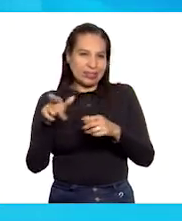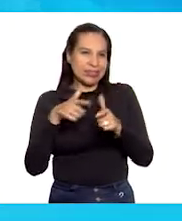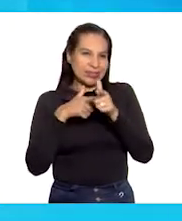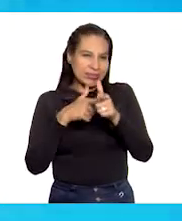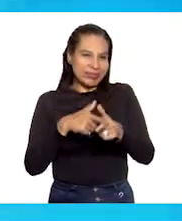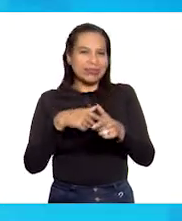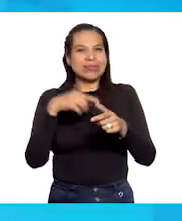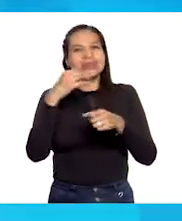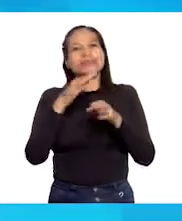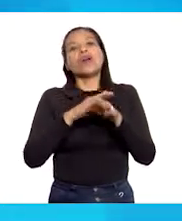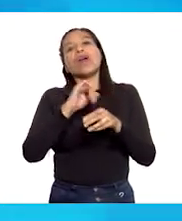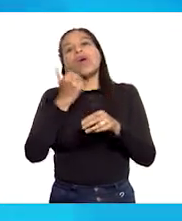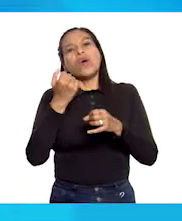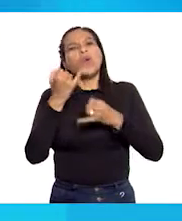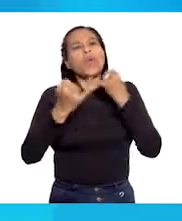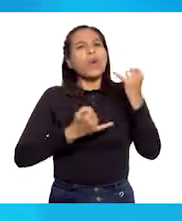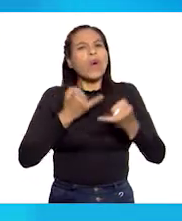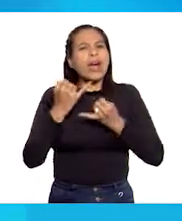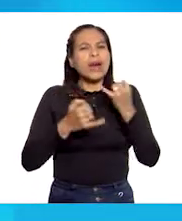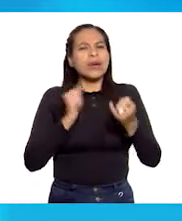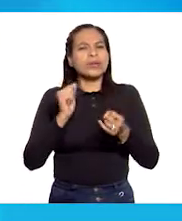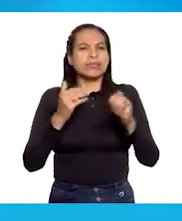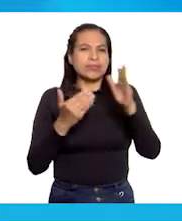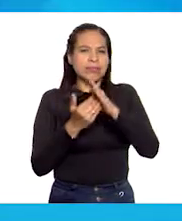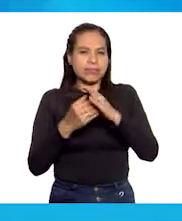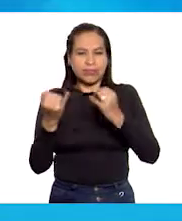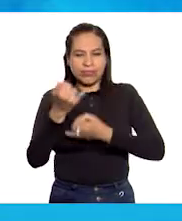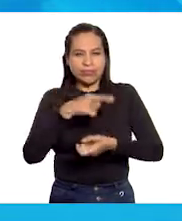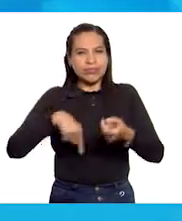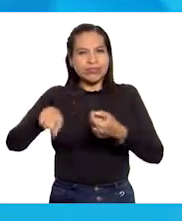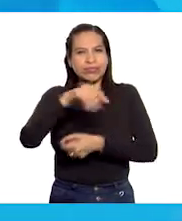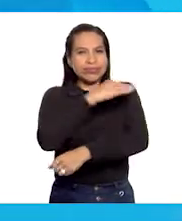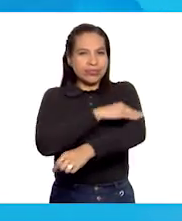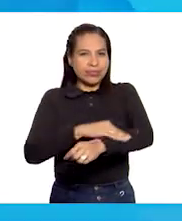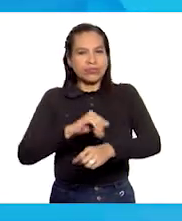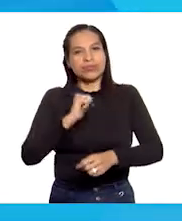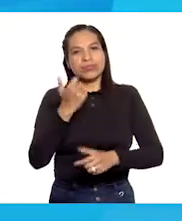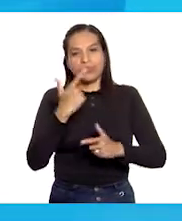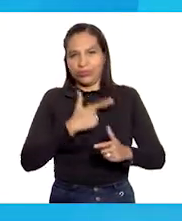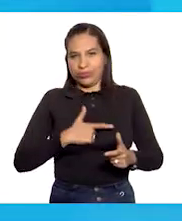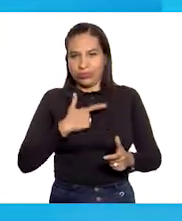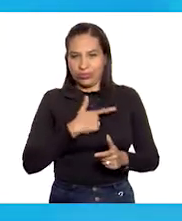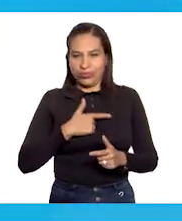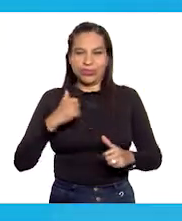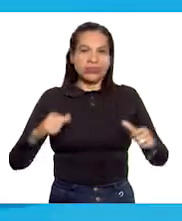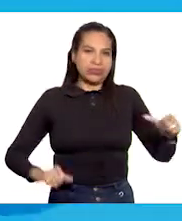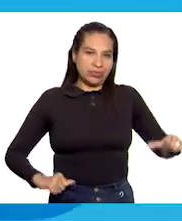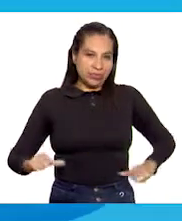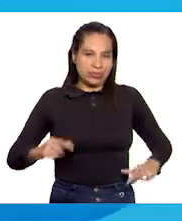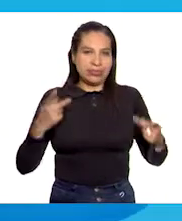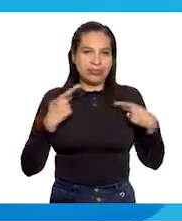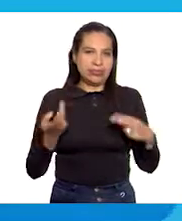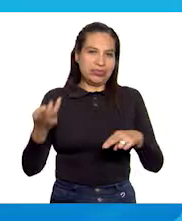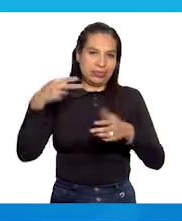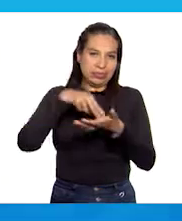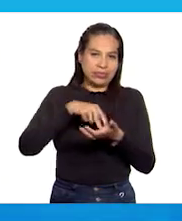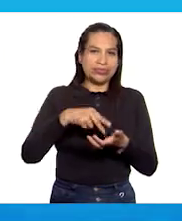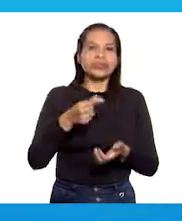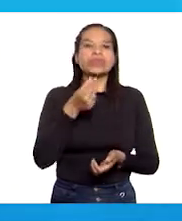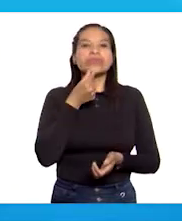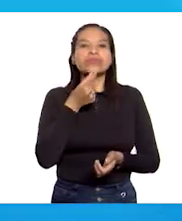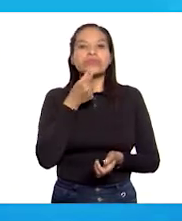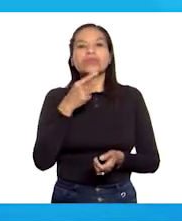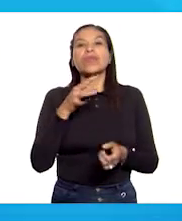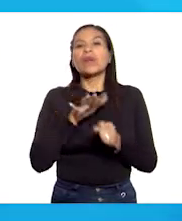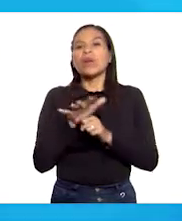ellos son juegos de mesa que también pueden crear una convivencia en la familia. Vamos a tener el gusto de tener actividades presenciales para los niños,